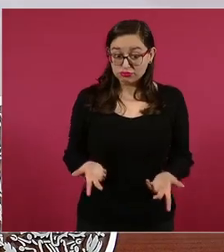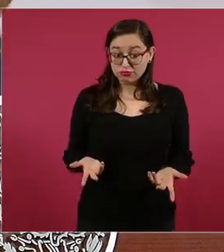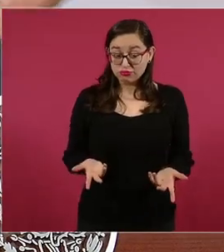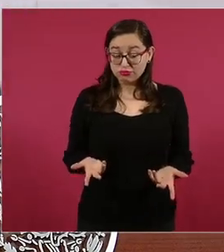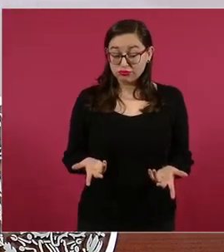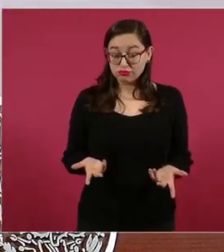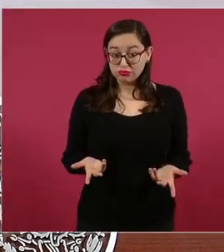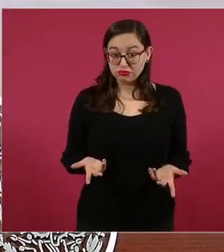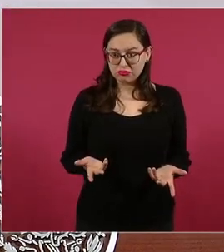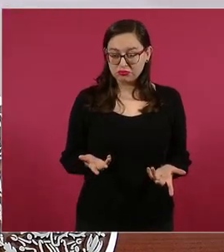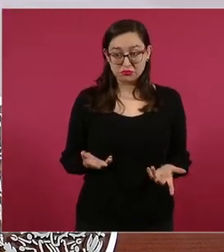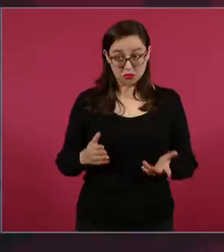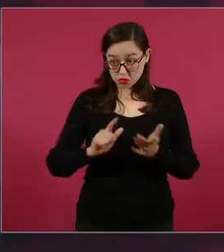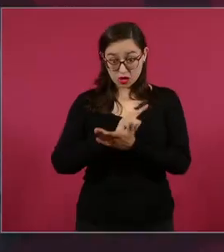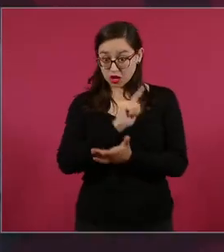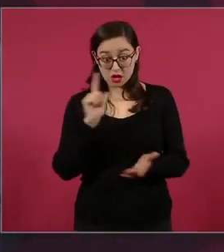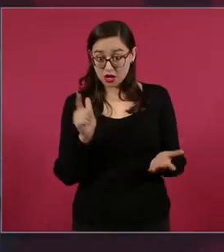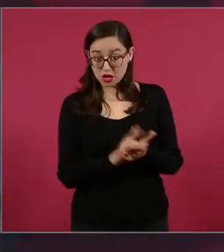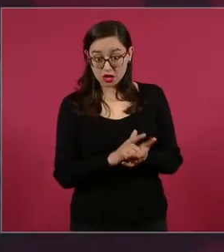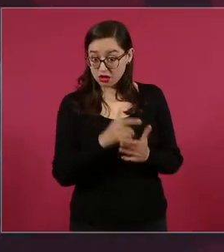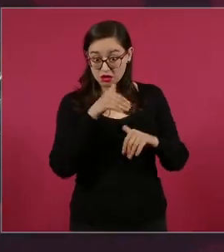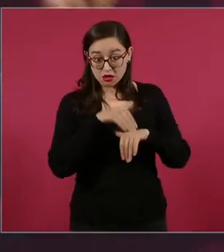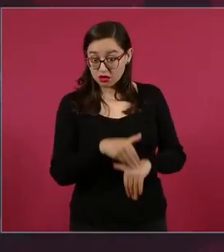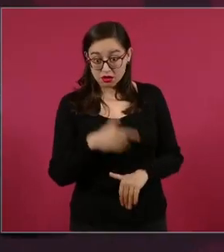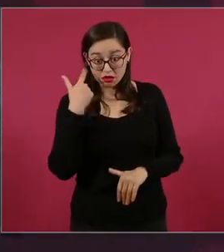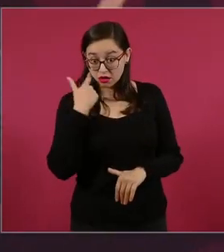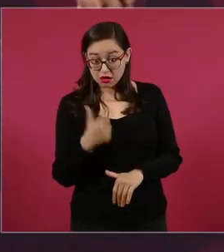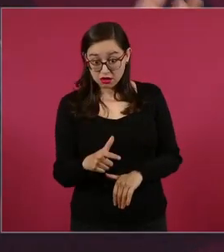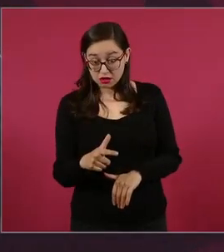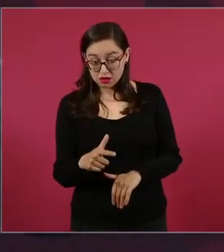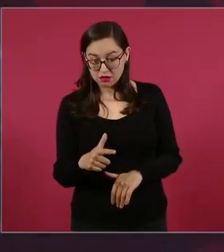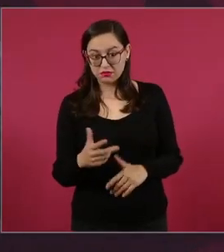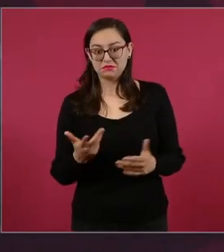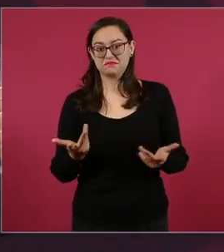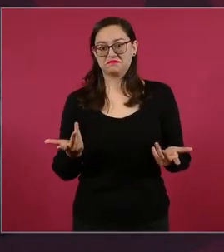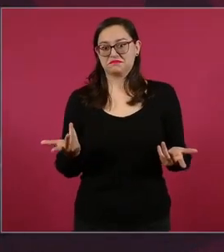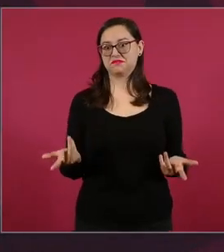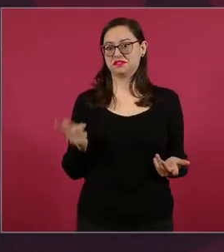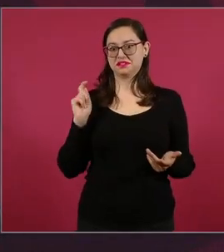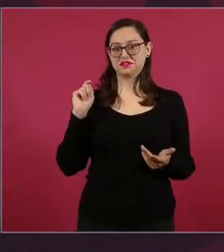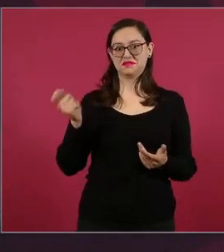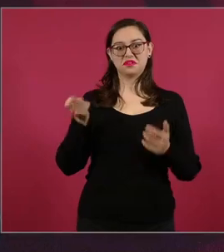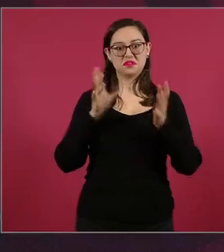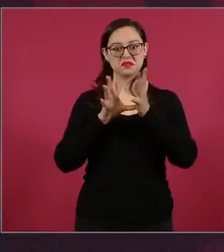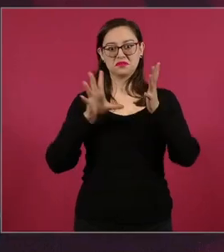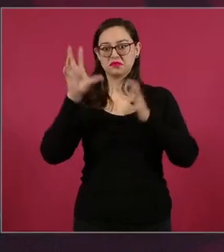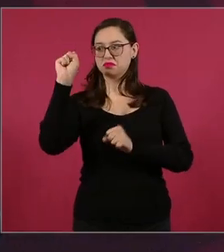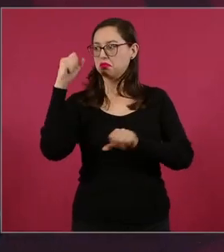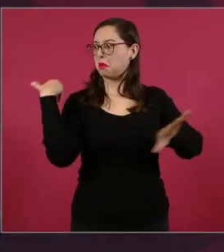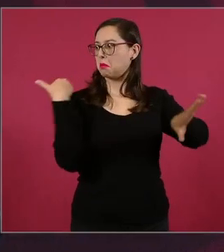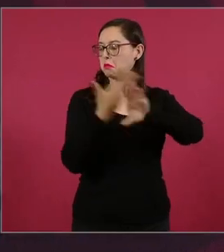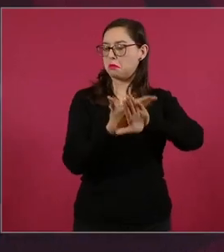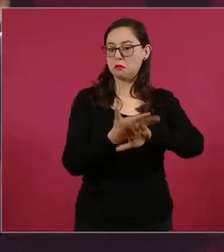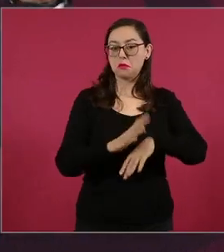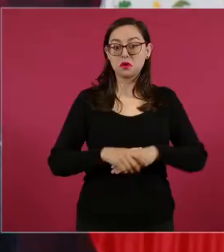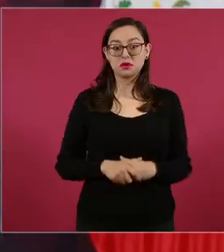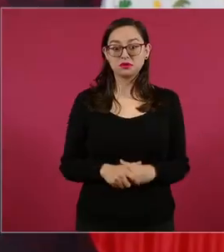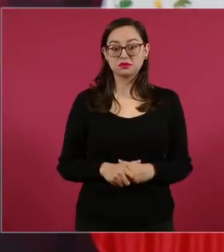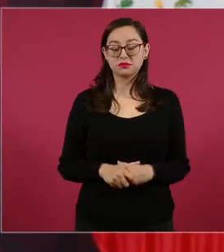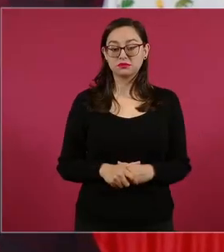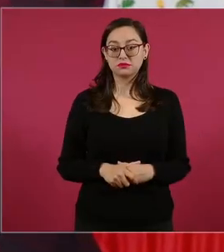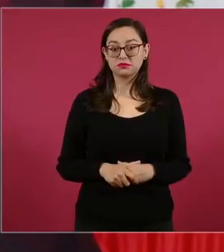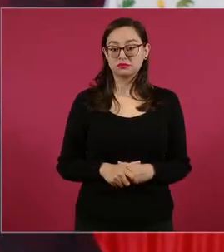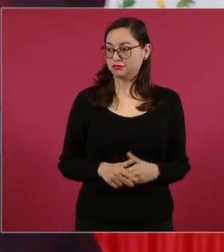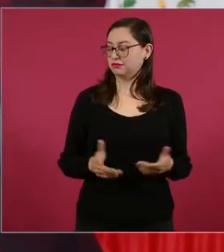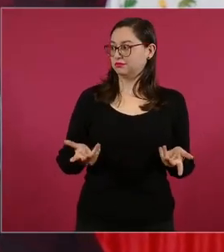Si se oponen a eso, pues están en contra de la Constitución. es elemental.